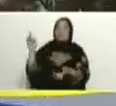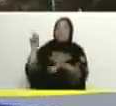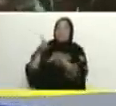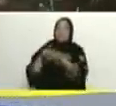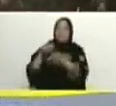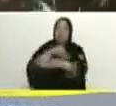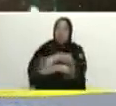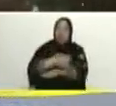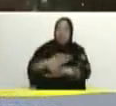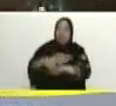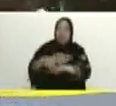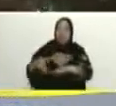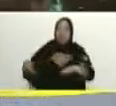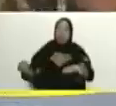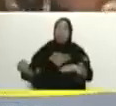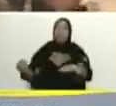esquina.